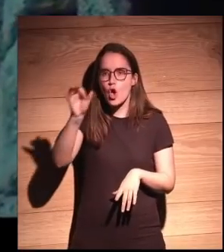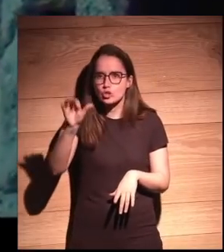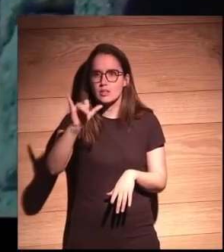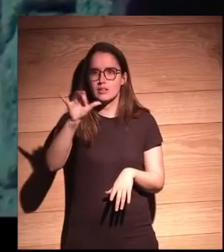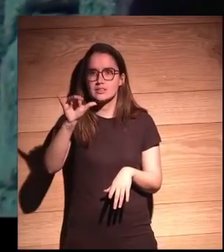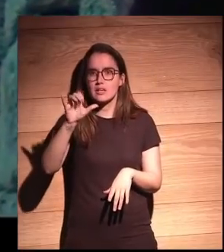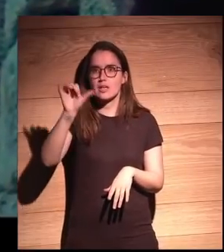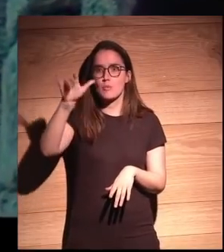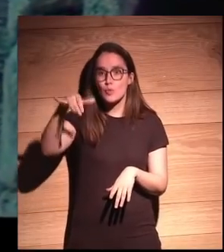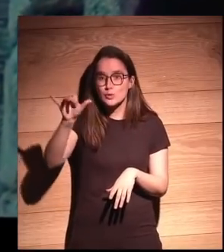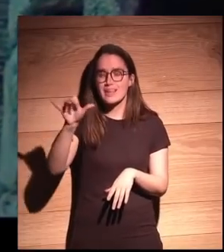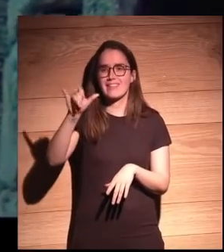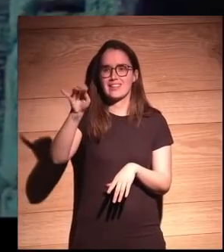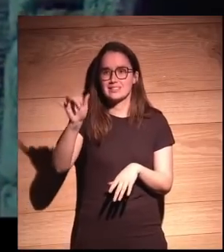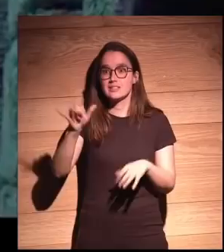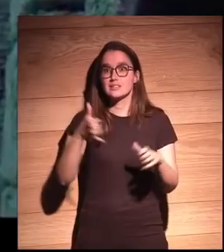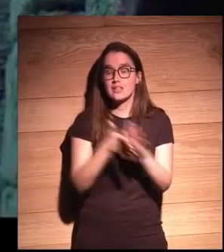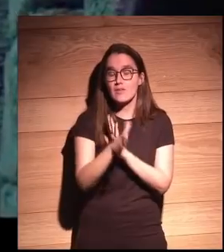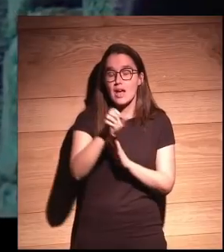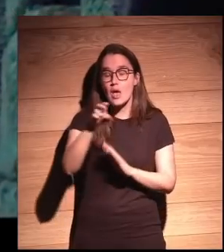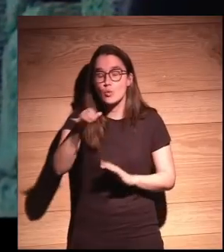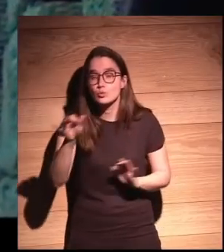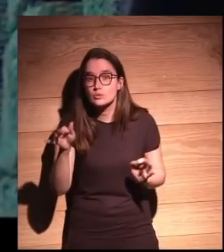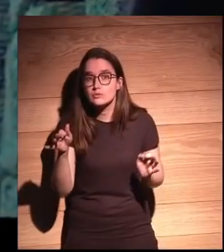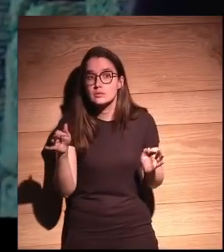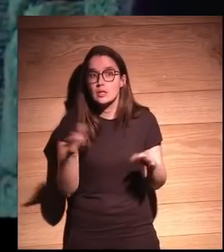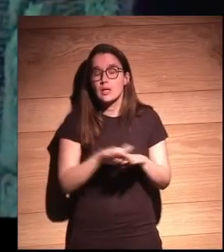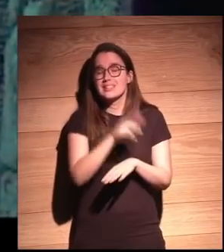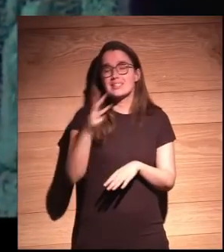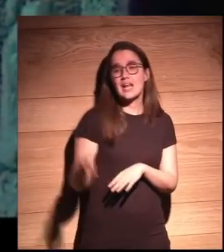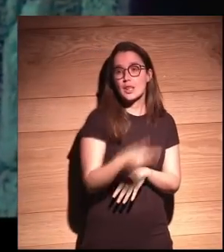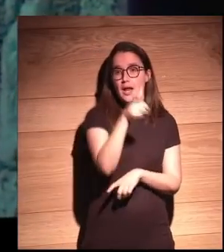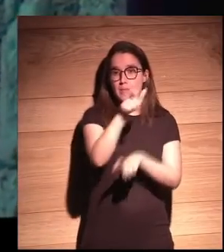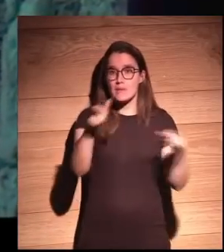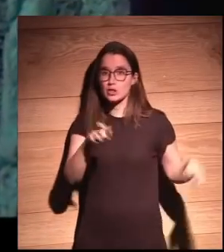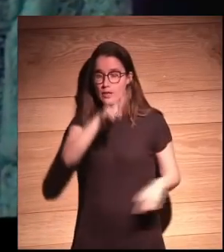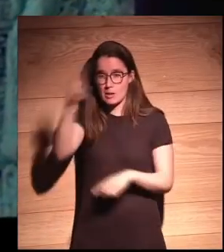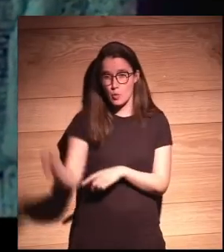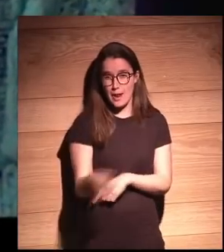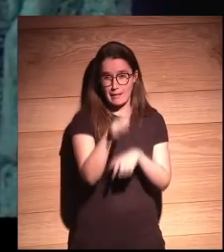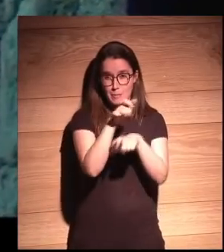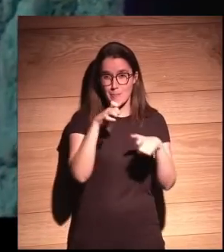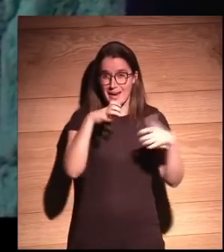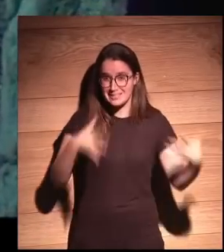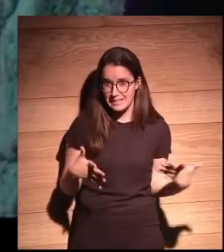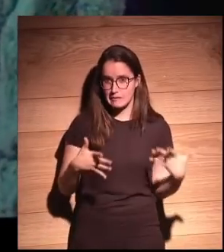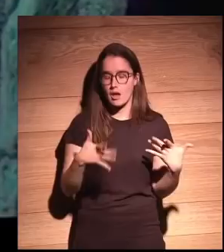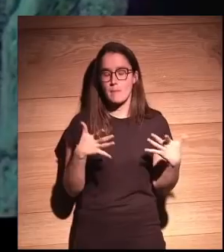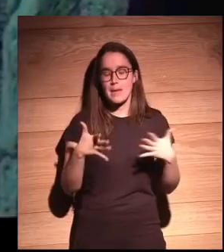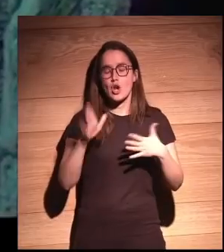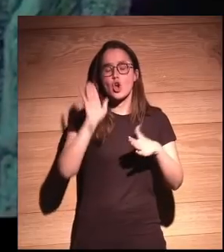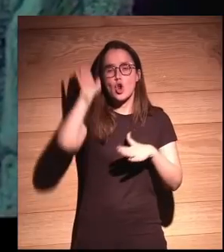id, imus itis eund. Luego eund es... Ay, tercera persona del plural del presente de indicativo. Ellos van. Pero